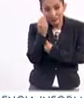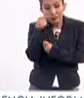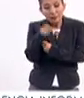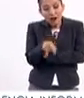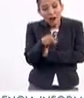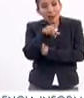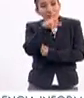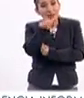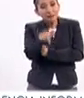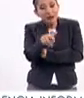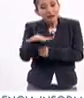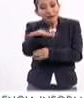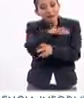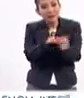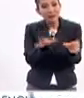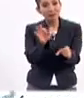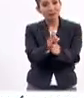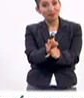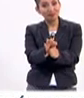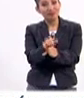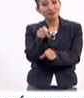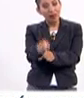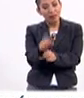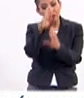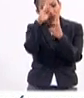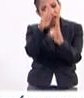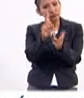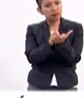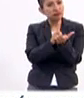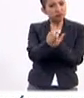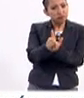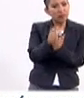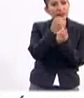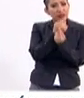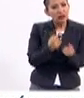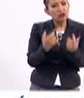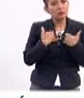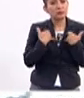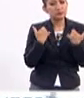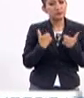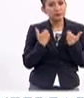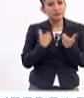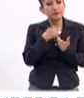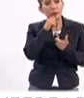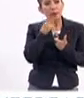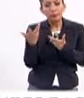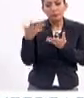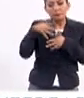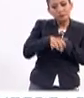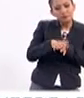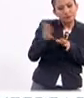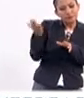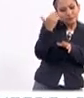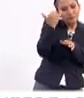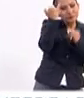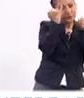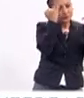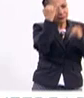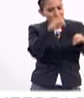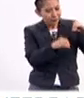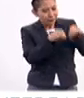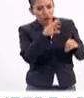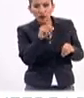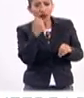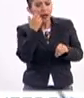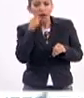para tener entornos seguros, en donde se respeten los derechos de infancias y juventudes, se les involucre en procesos creativos, es decir,